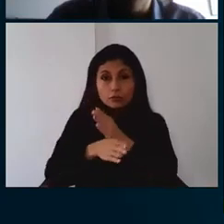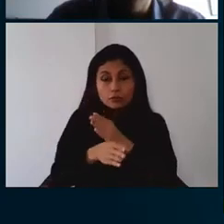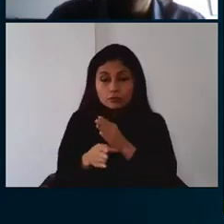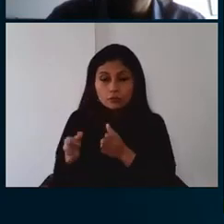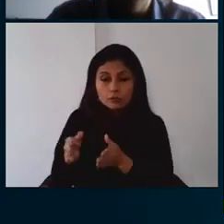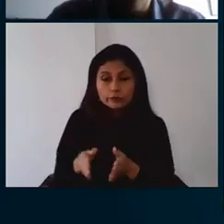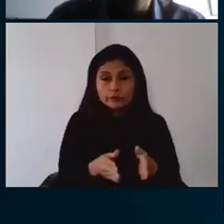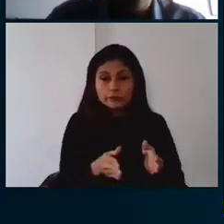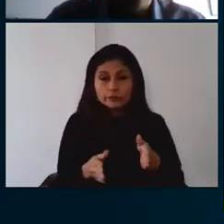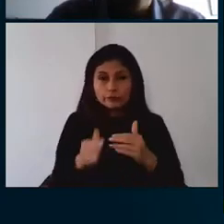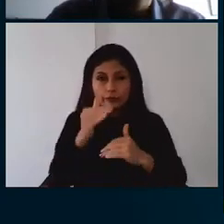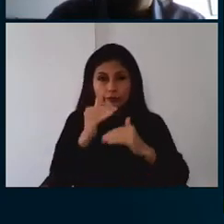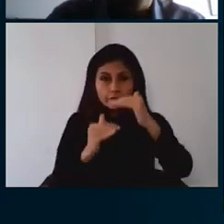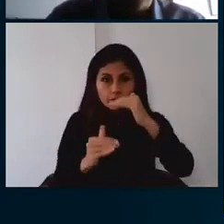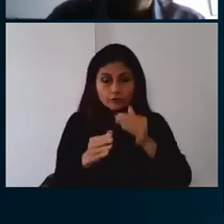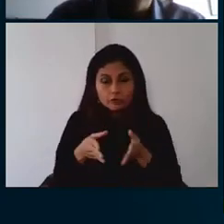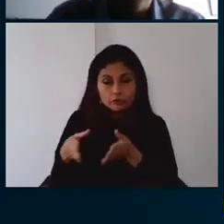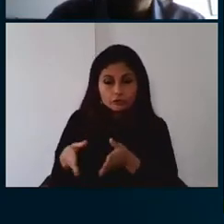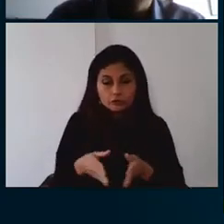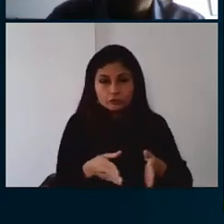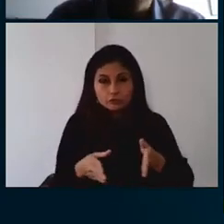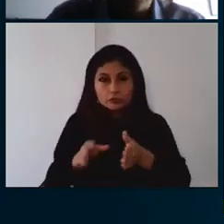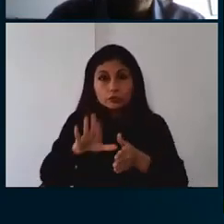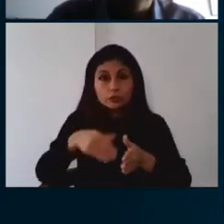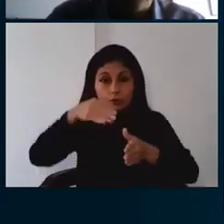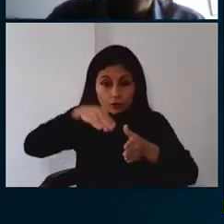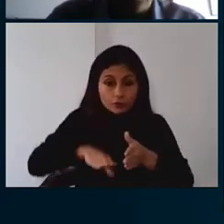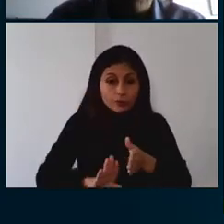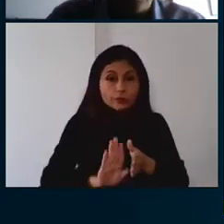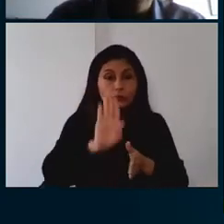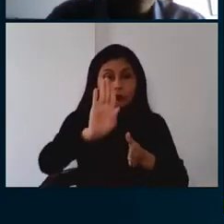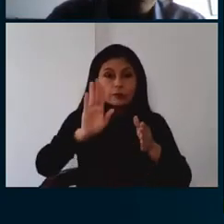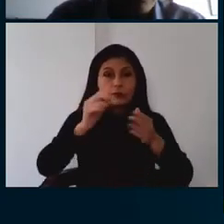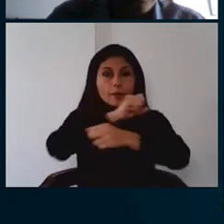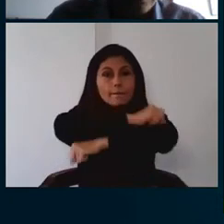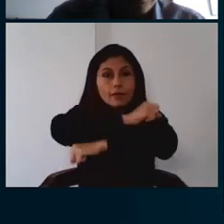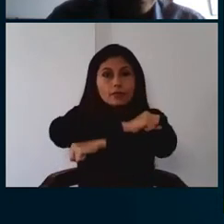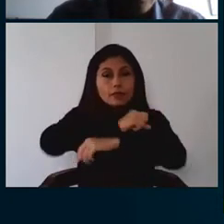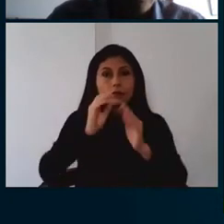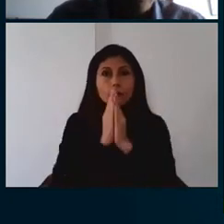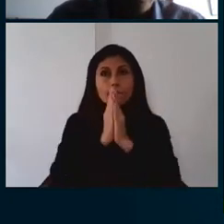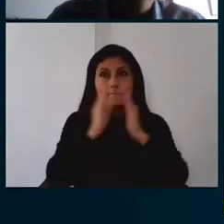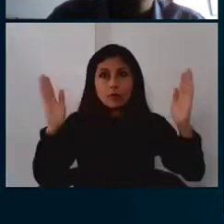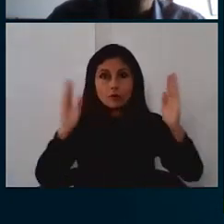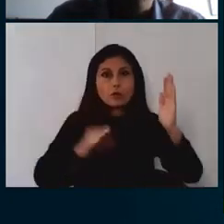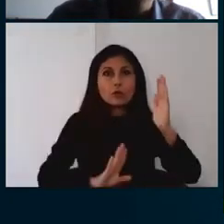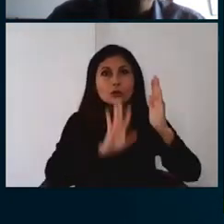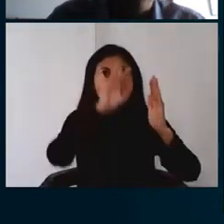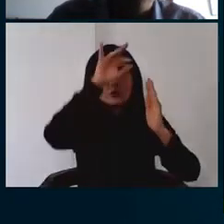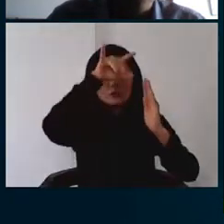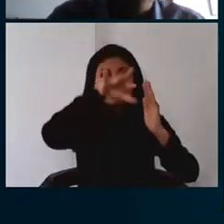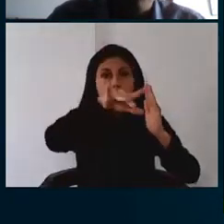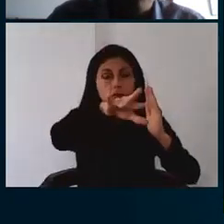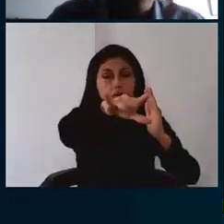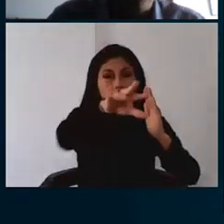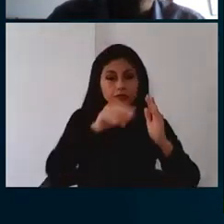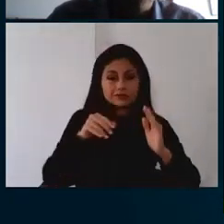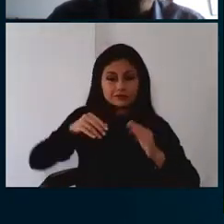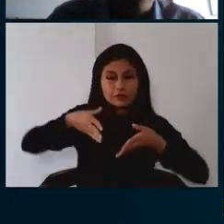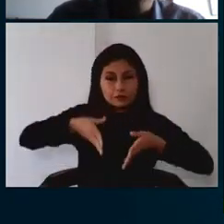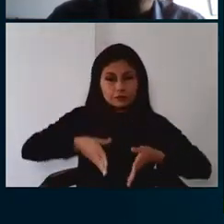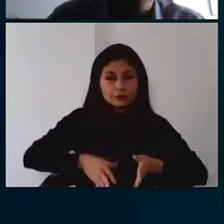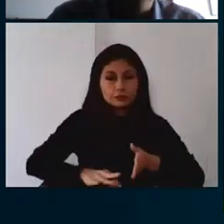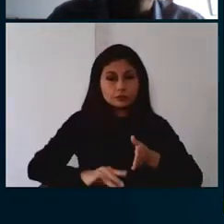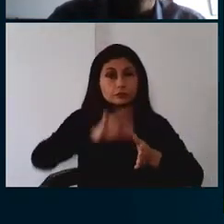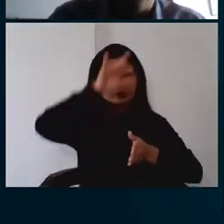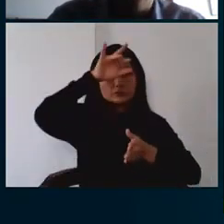canal inferior y después asciende por unas ventanas de alimentación pues, al ducto superior de ese canal de coagulación,